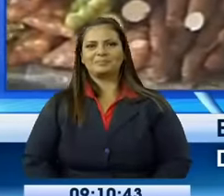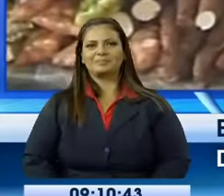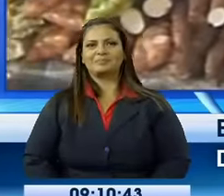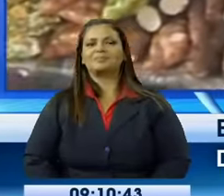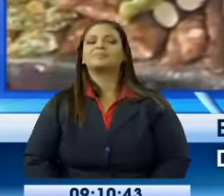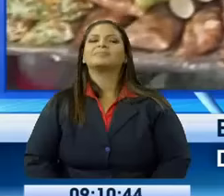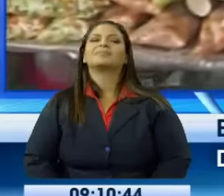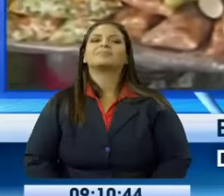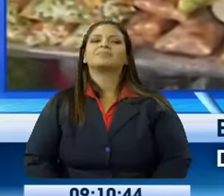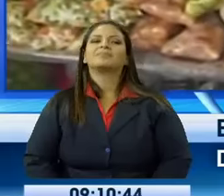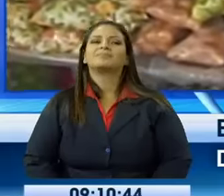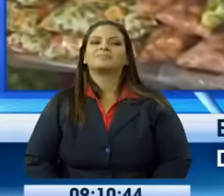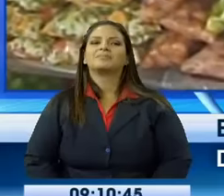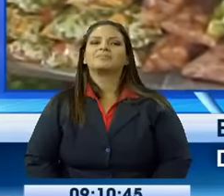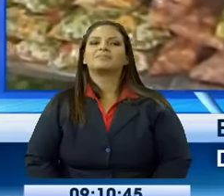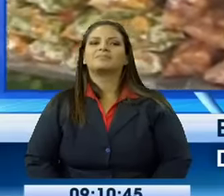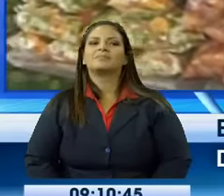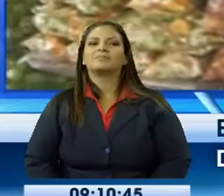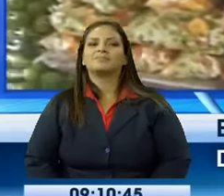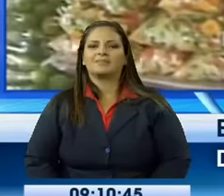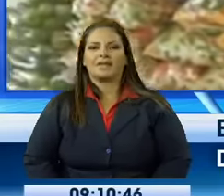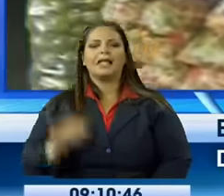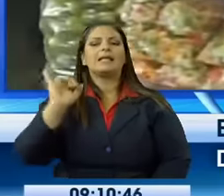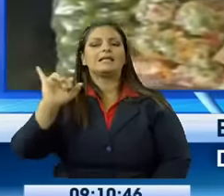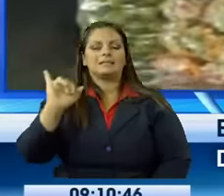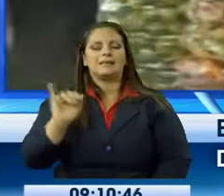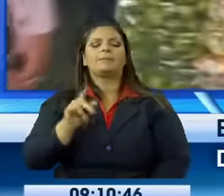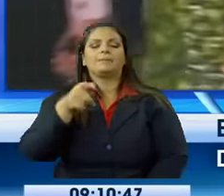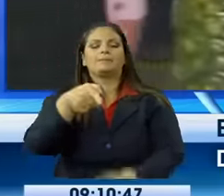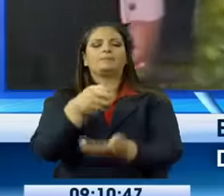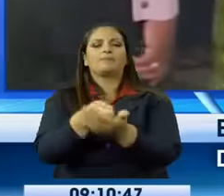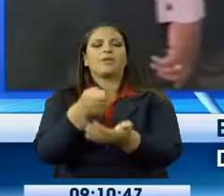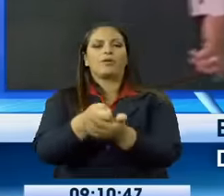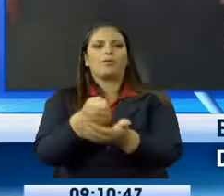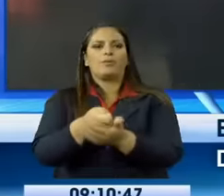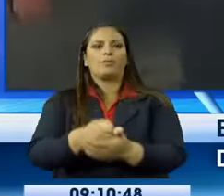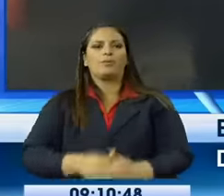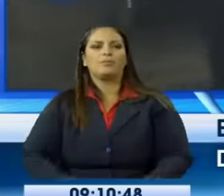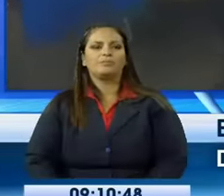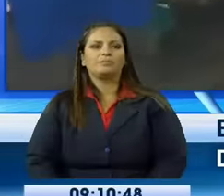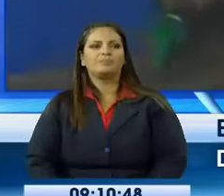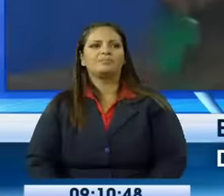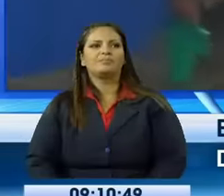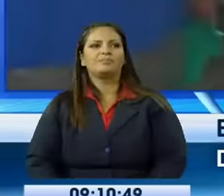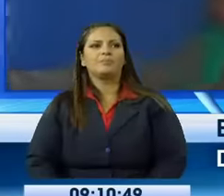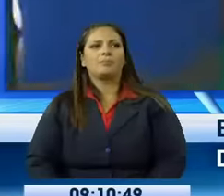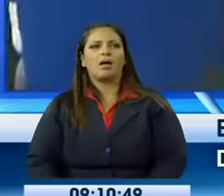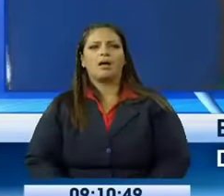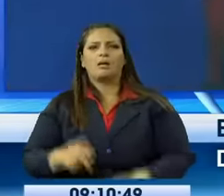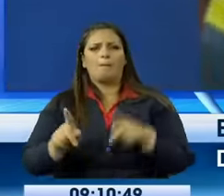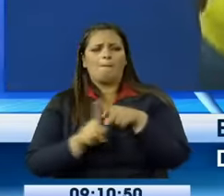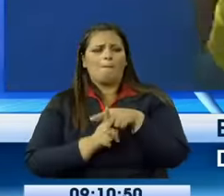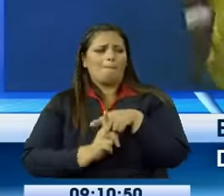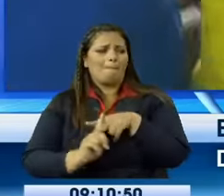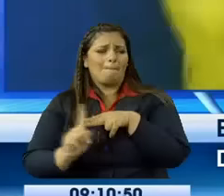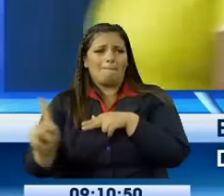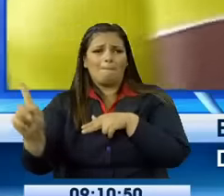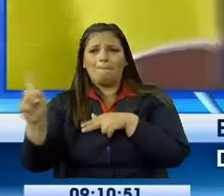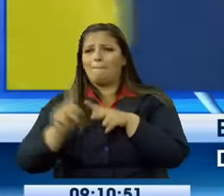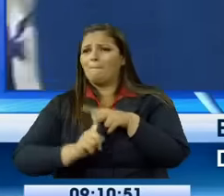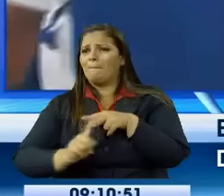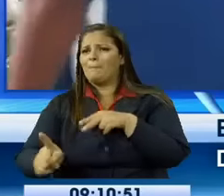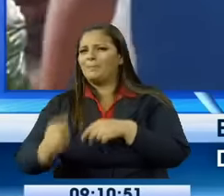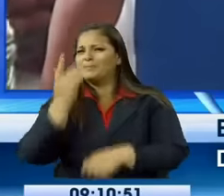Ahí está. Porque ahora que voy, el sábado que voy, me tiene que vender barato. Comprando. No te denuncio. ¿Y por qué se esconden? La gente creo que debe mucha plata. Señor, debe